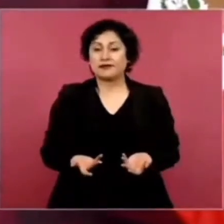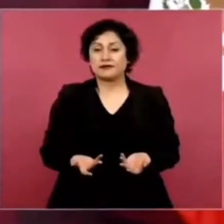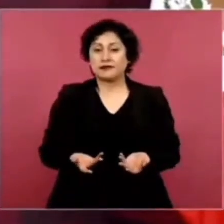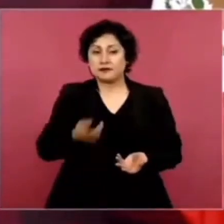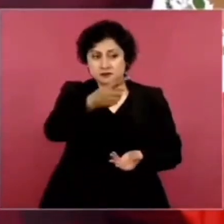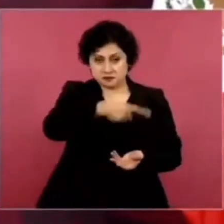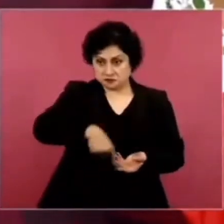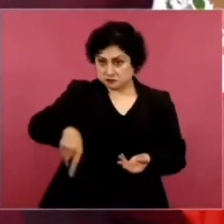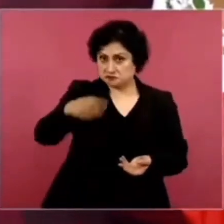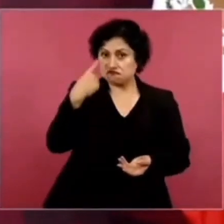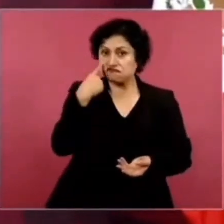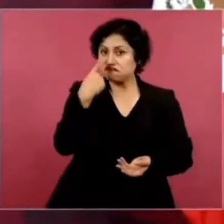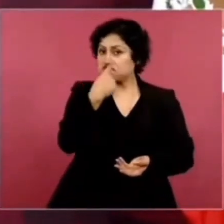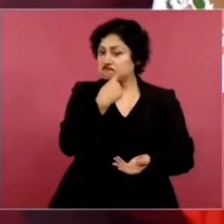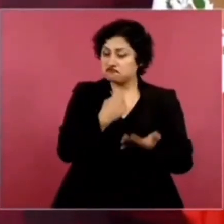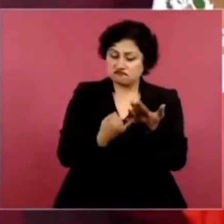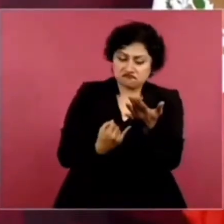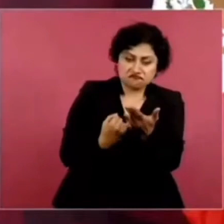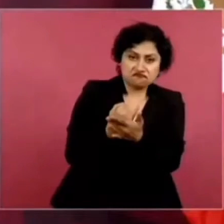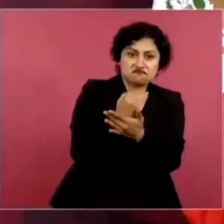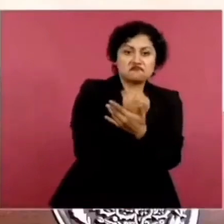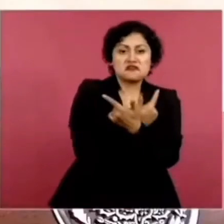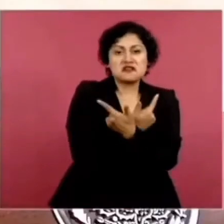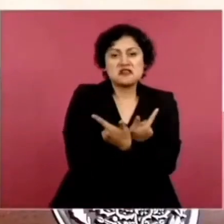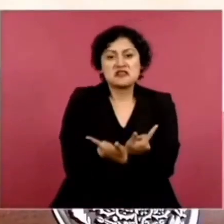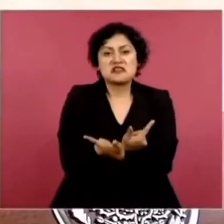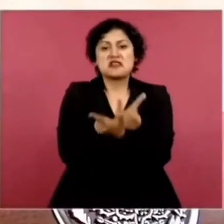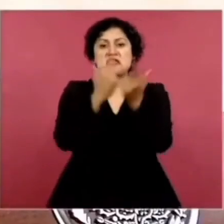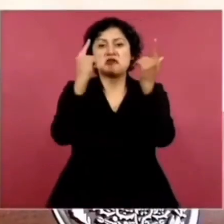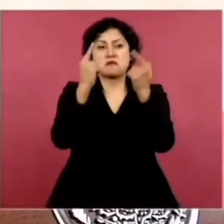libertad y una auténtica, una verdadera democracia.